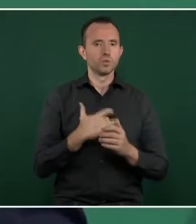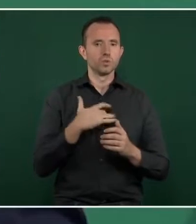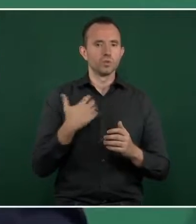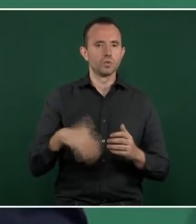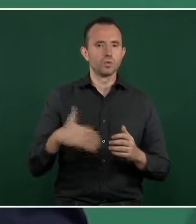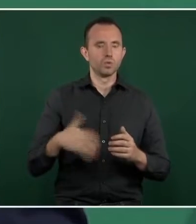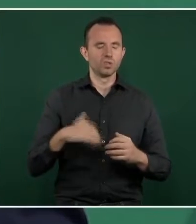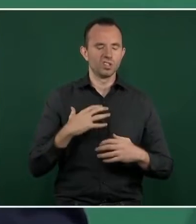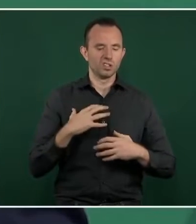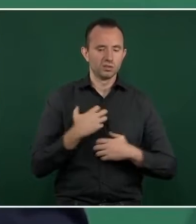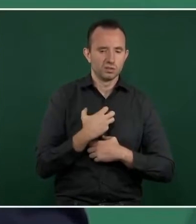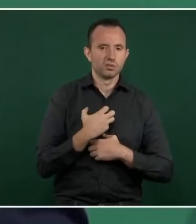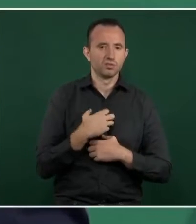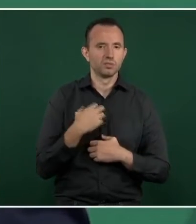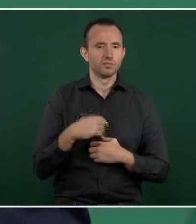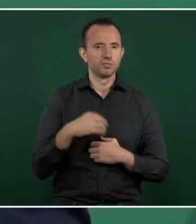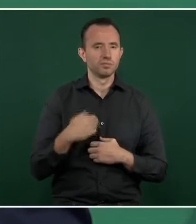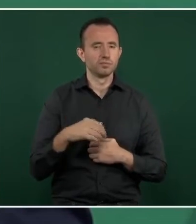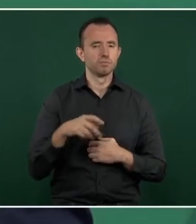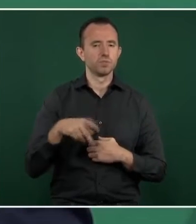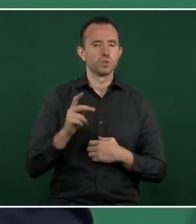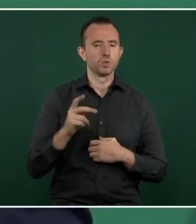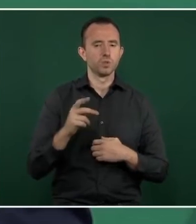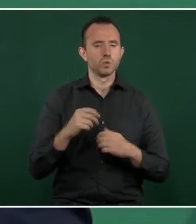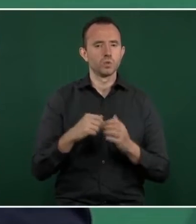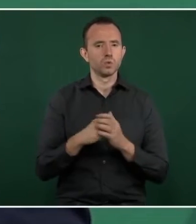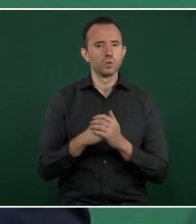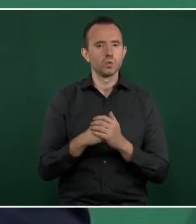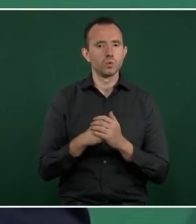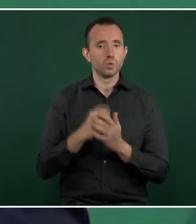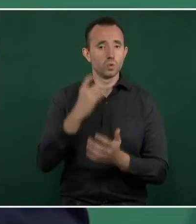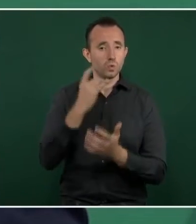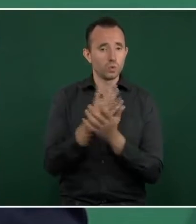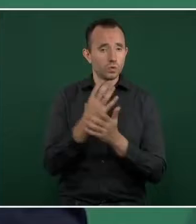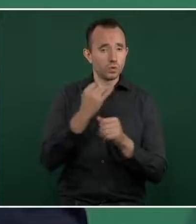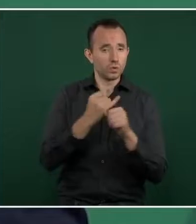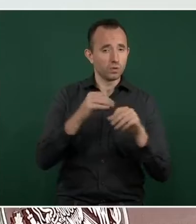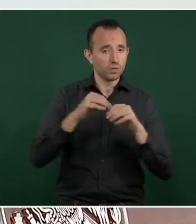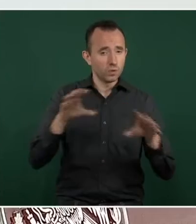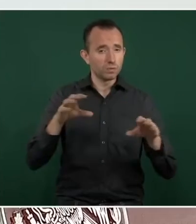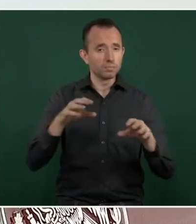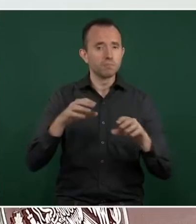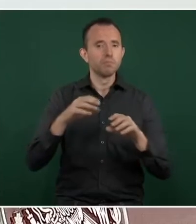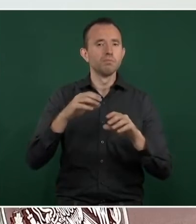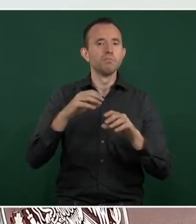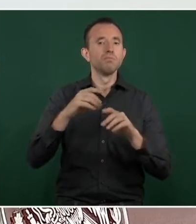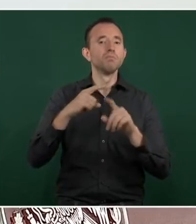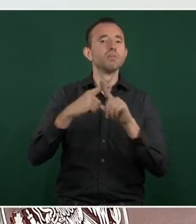No solo el informe, los anexos